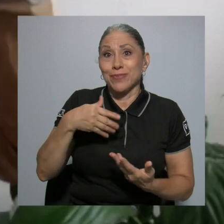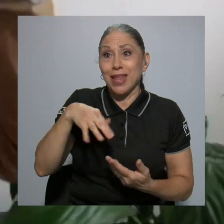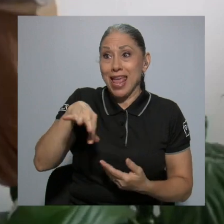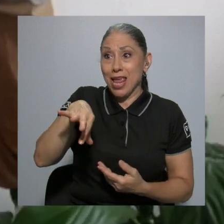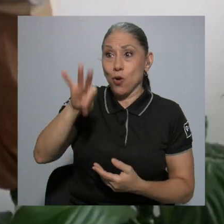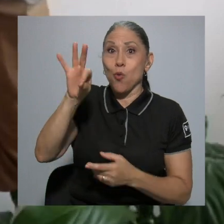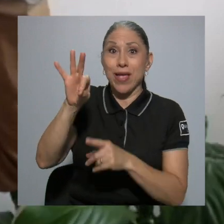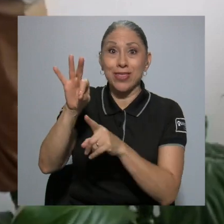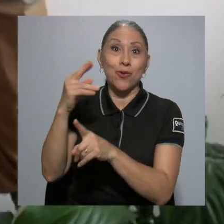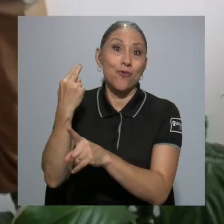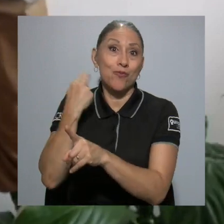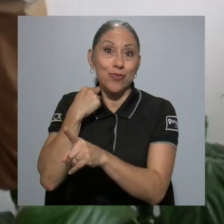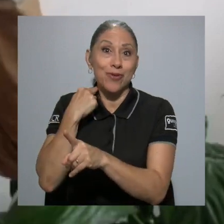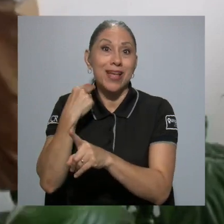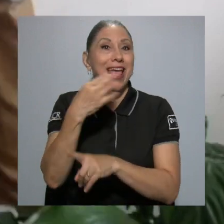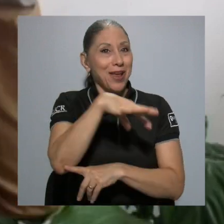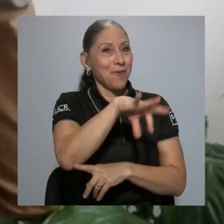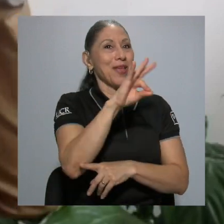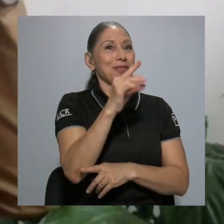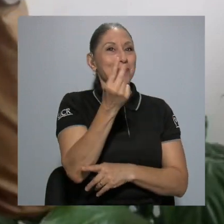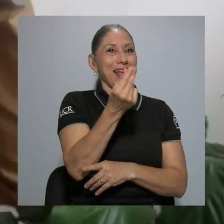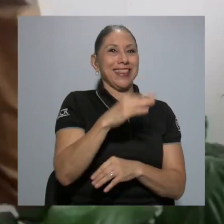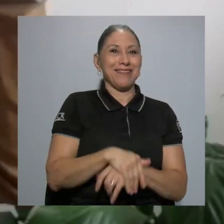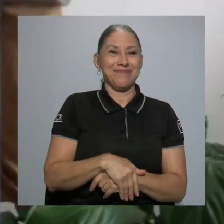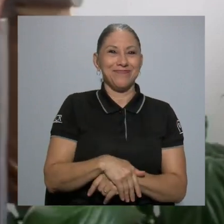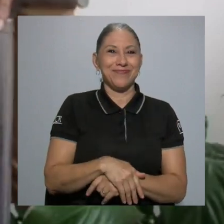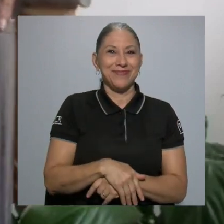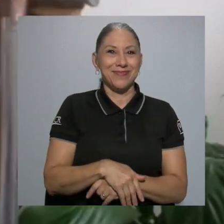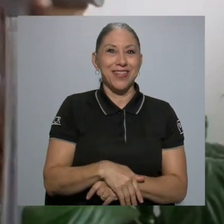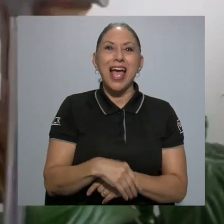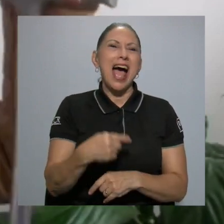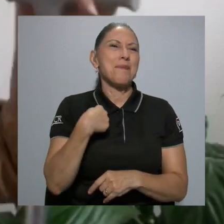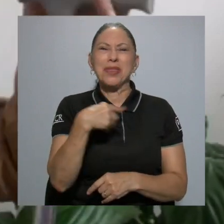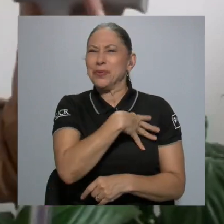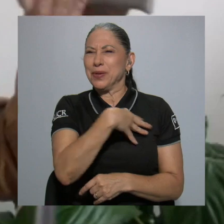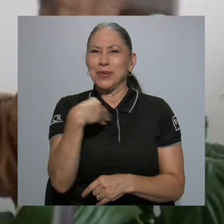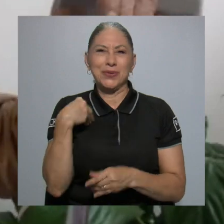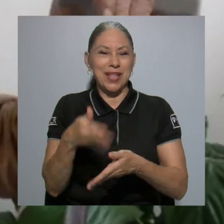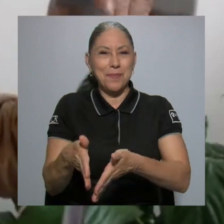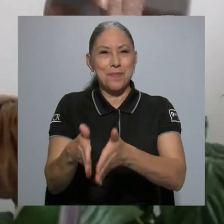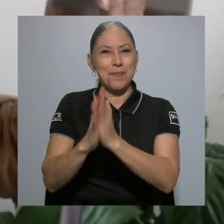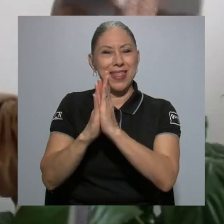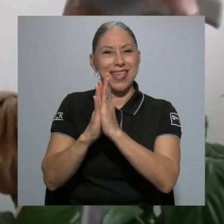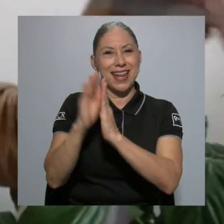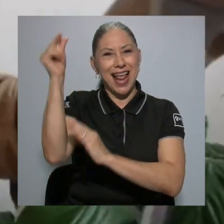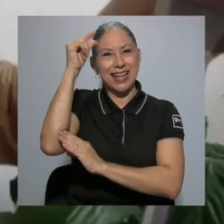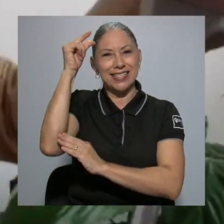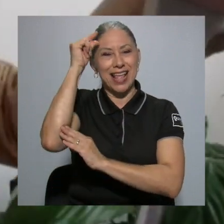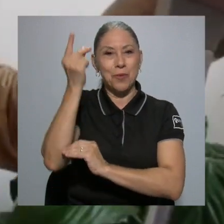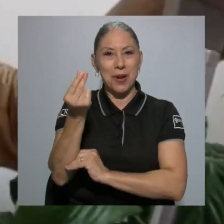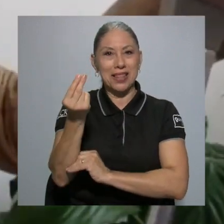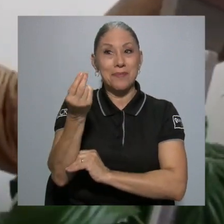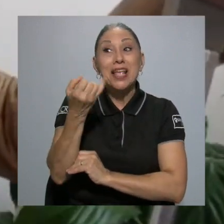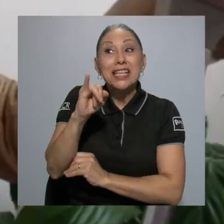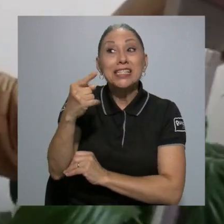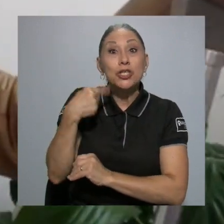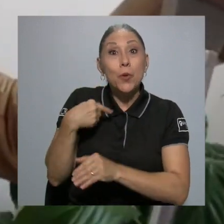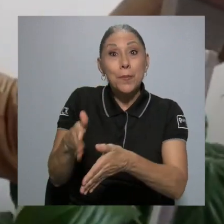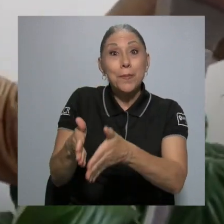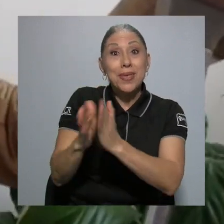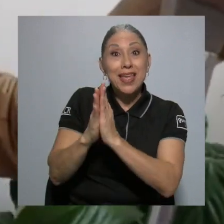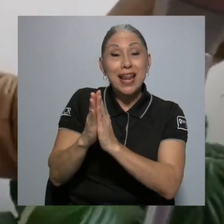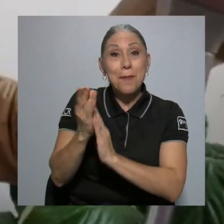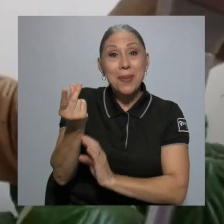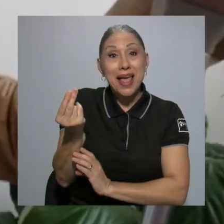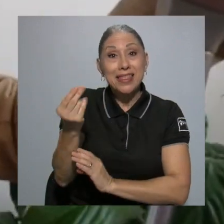estos fósiles y encuentro plata. Soy enemigo de pedirle plata al Estado. Si yo pidiera plata a mi museo,